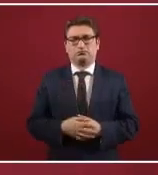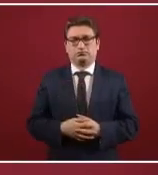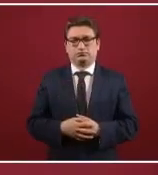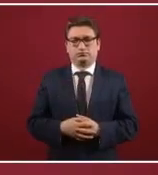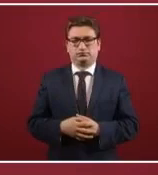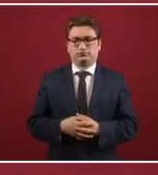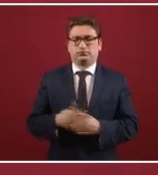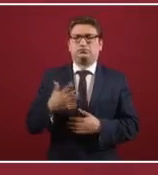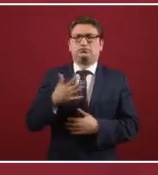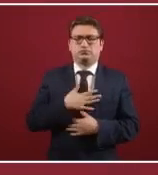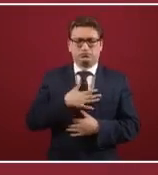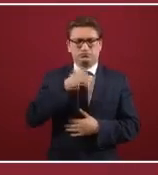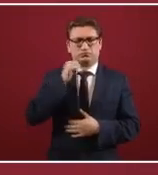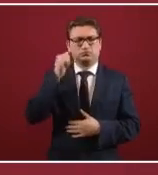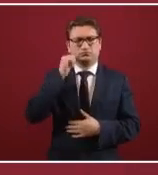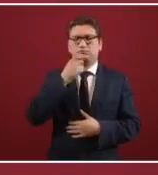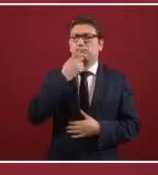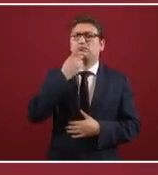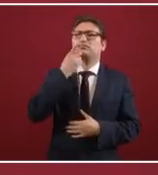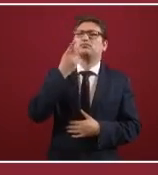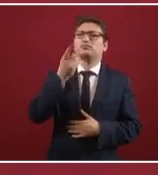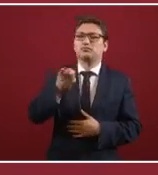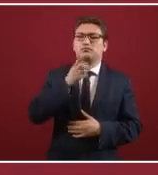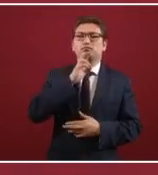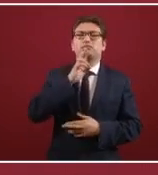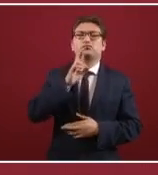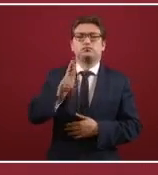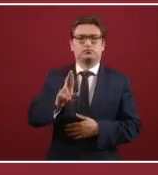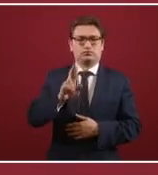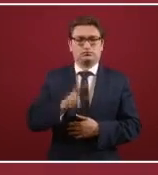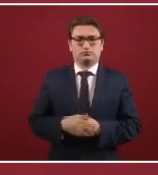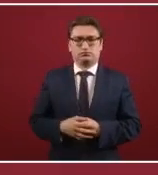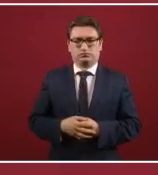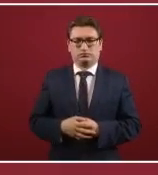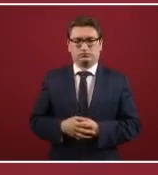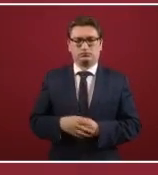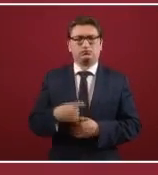que conteste ayer que puedo demostrar